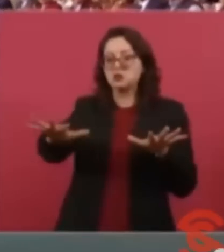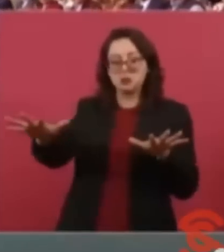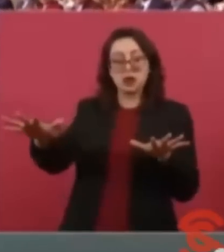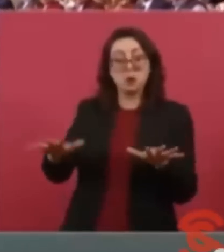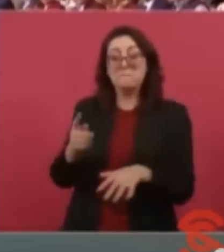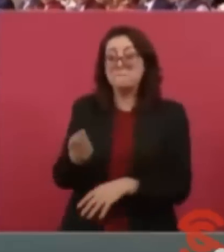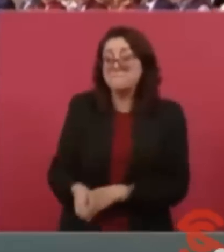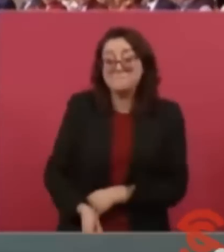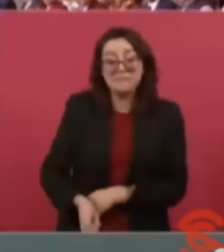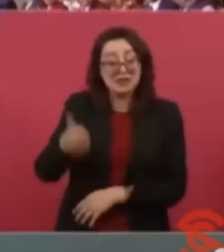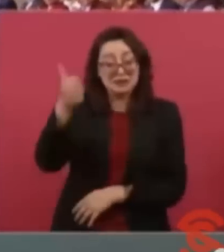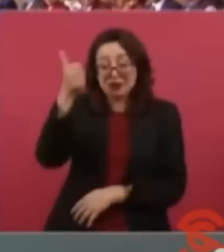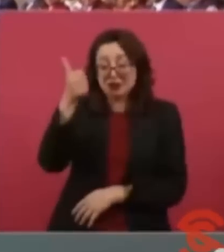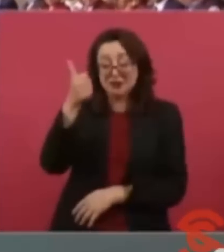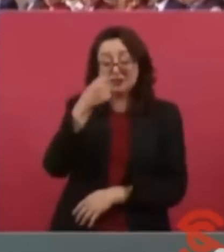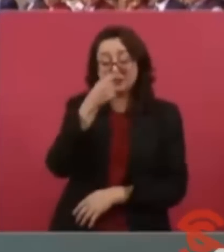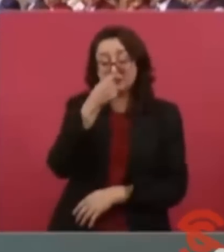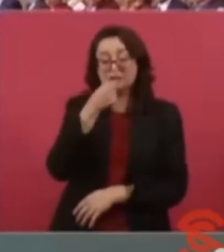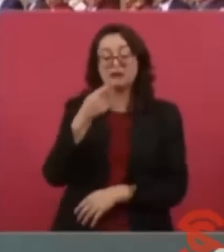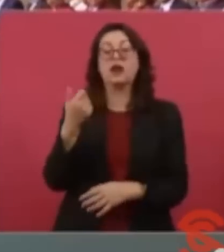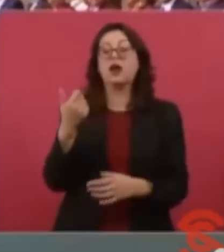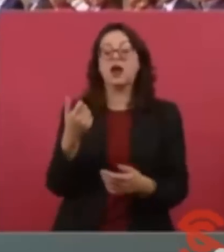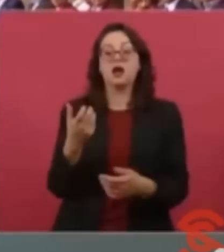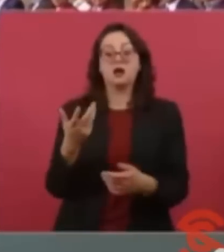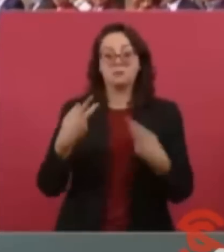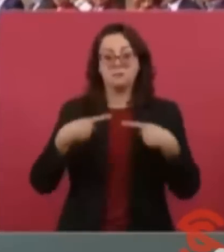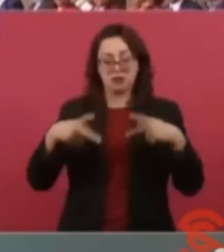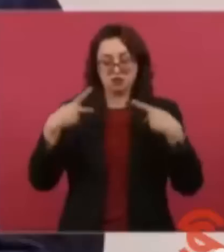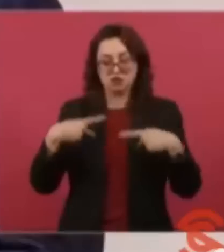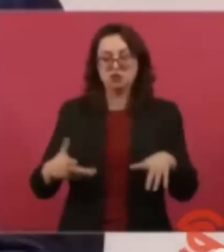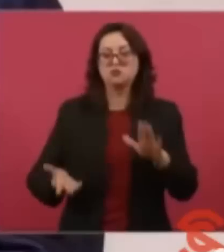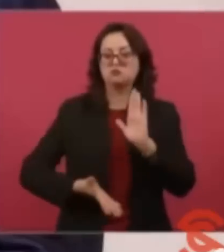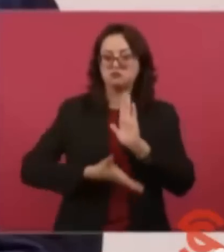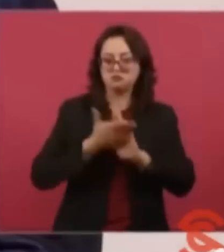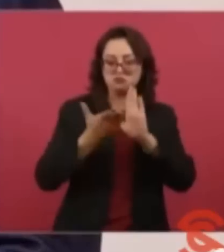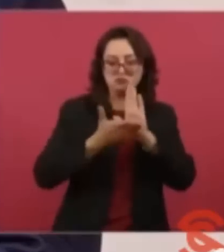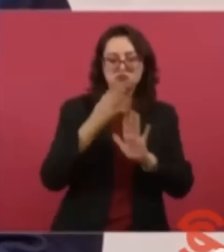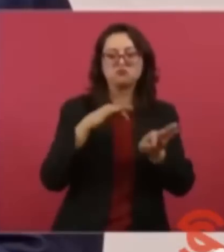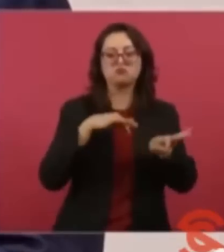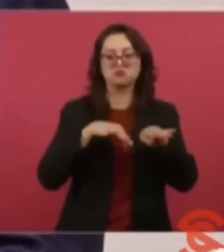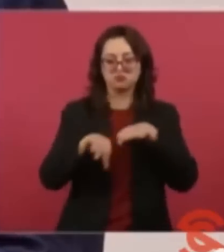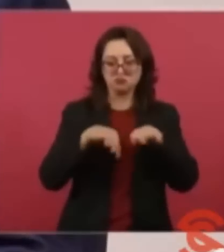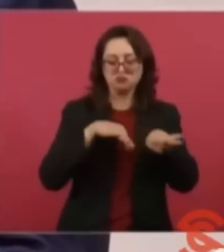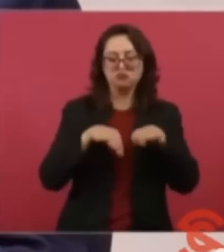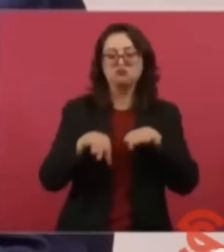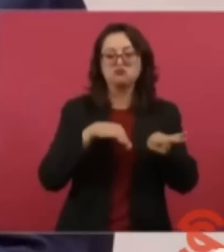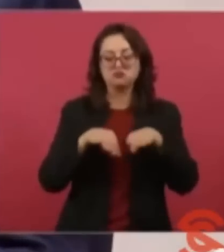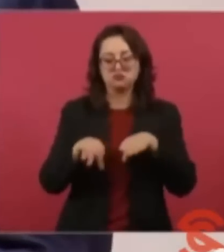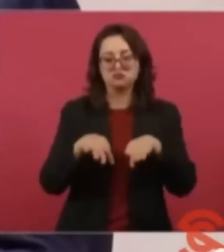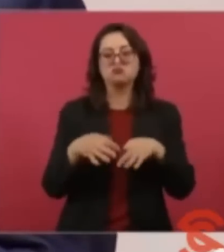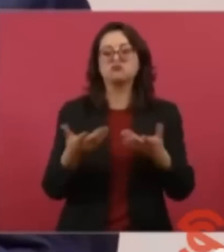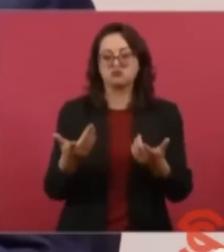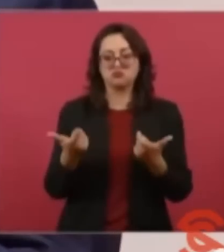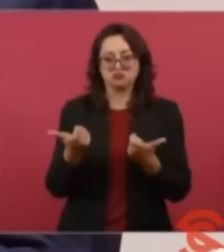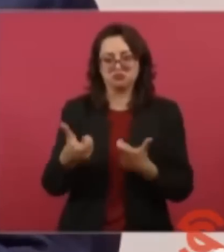Hay obreros de la construcción, porque echamos a andar la